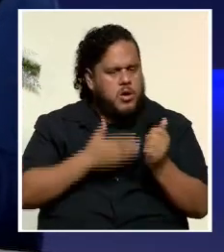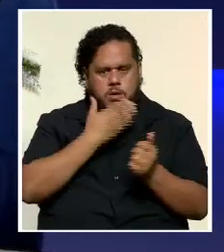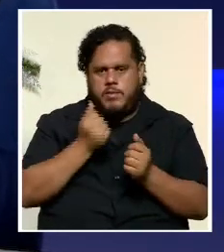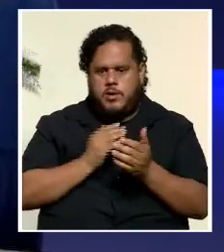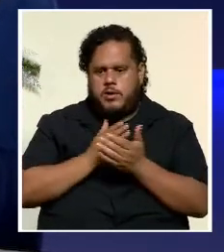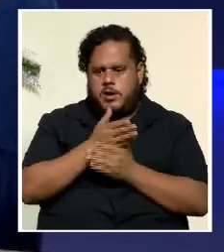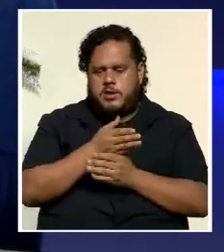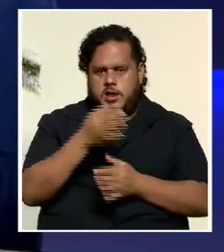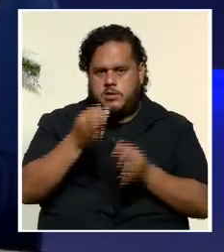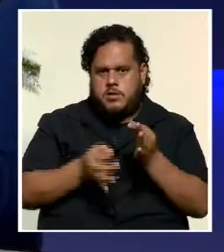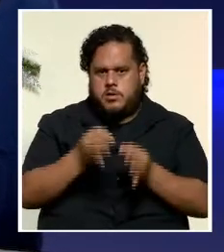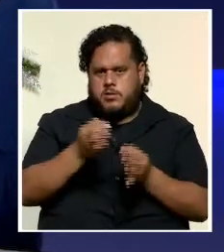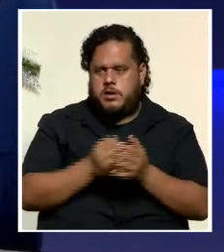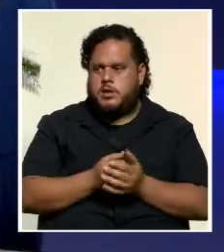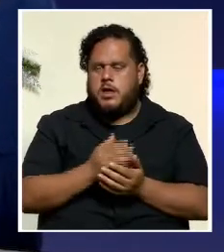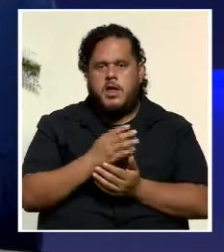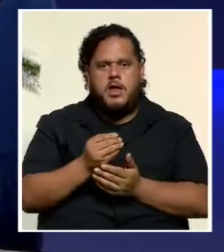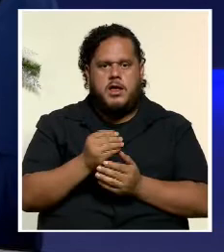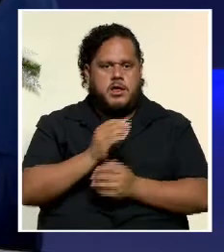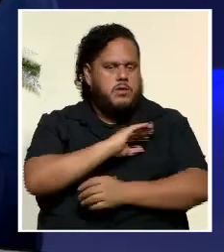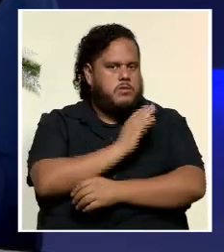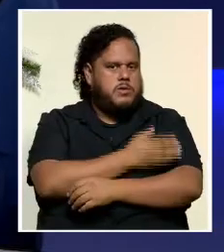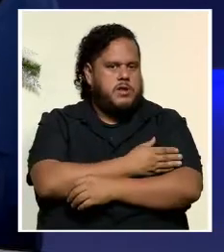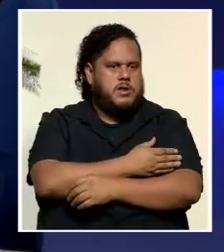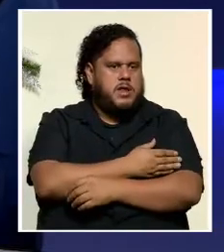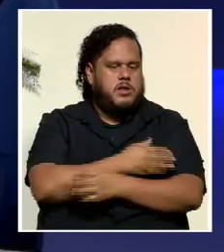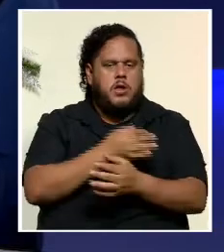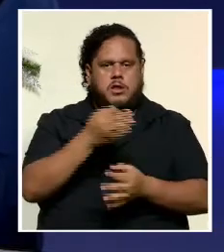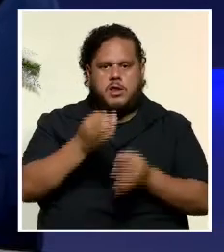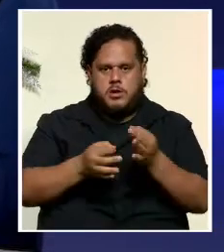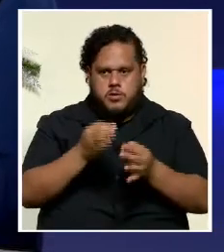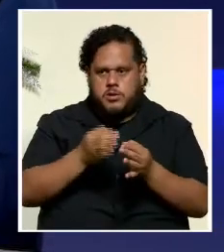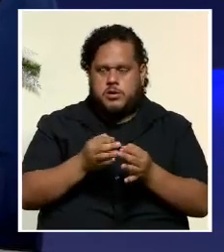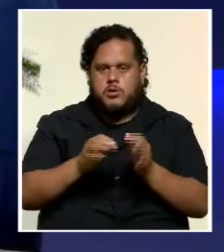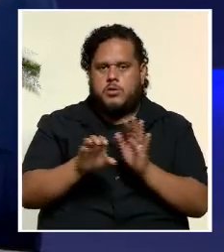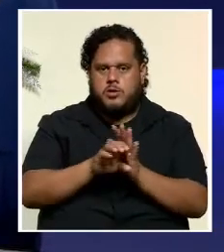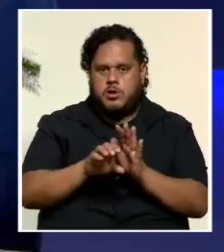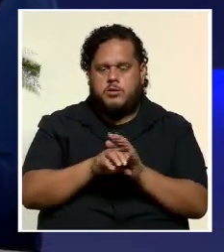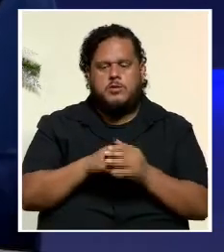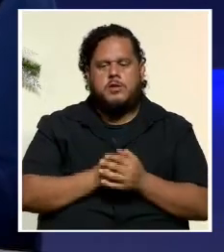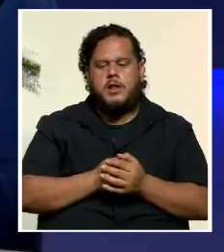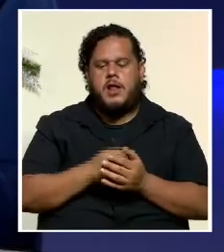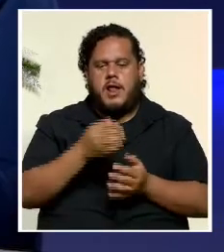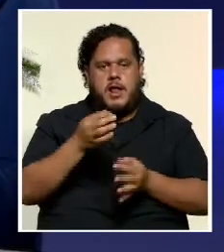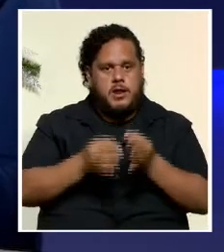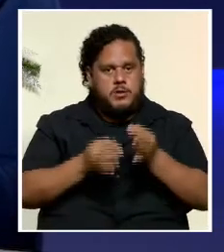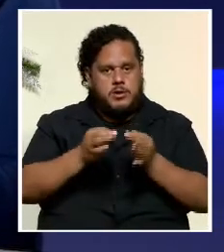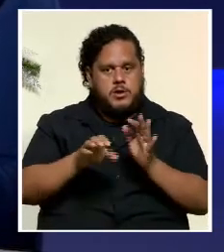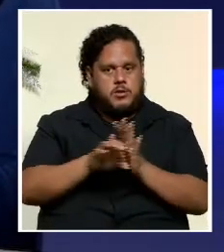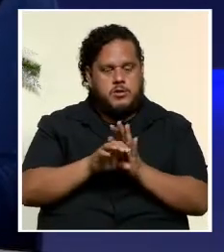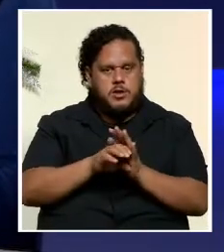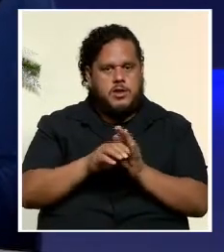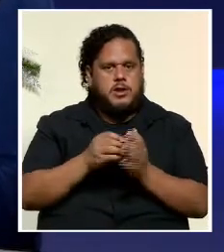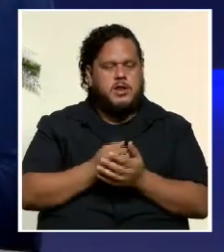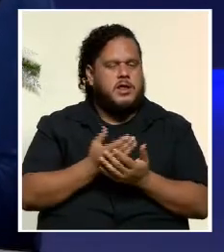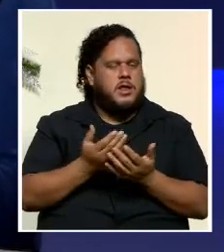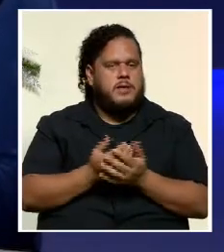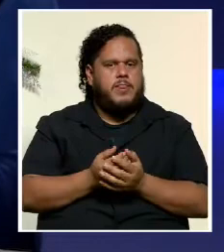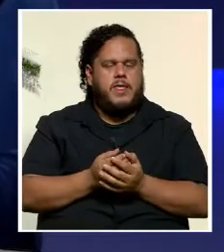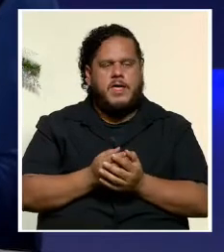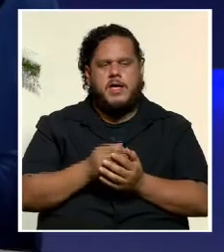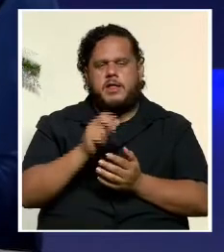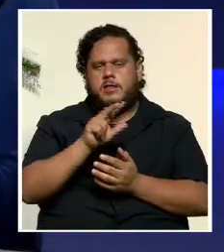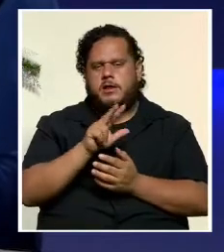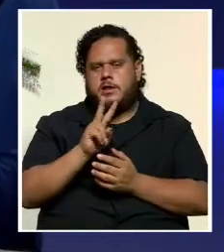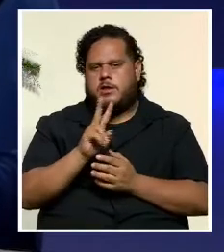justicia y un fortalecimiento de la jurisdicción constitucional. La jurisdicción constitucional costarricense en estos